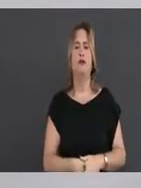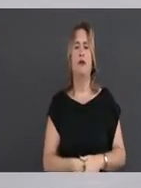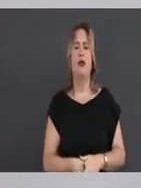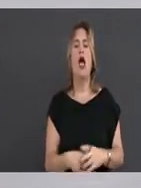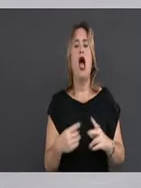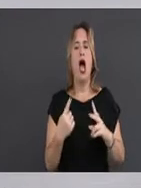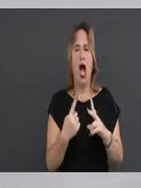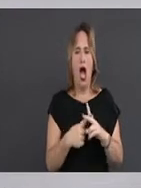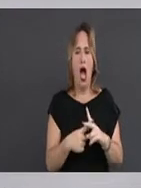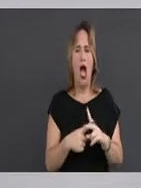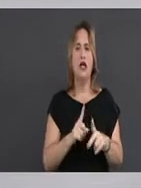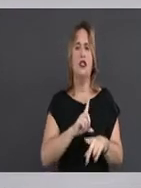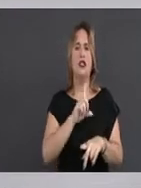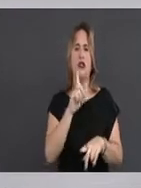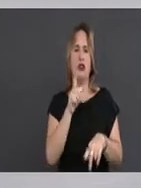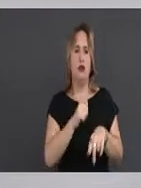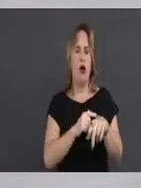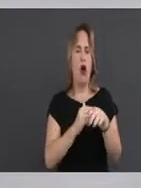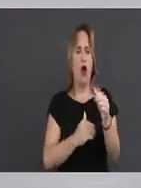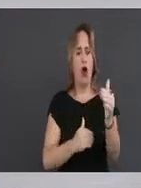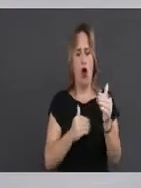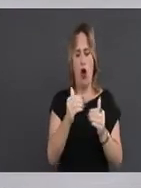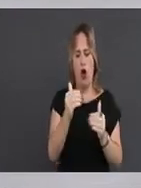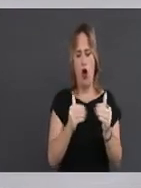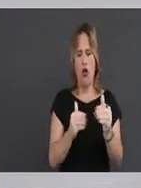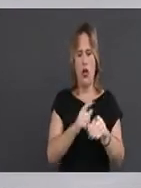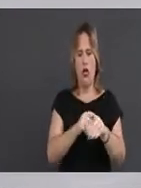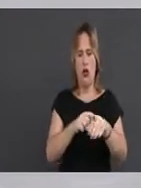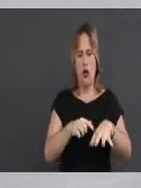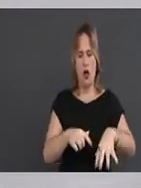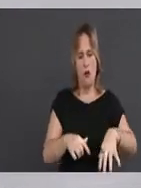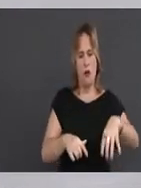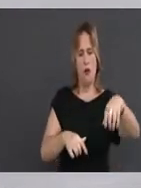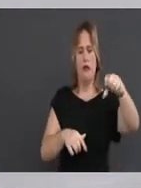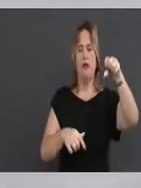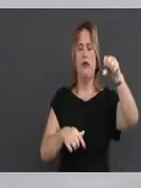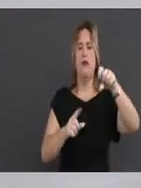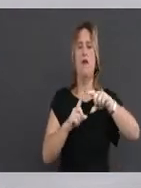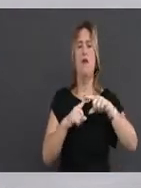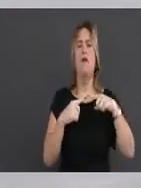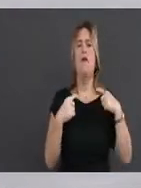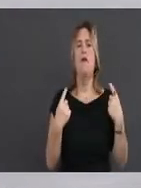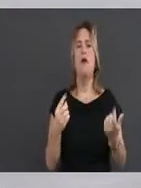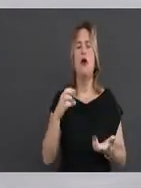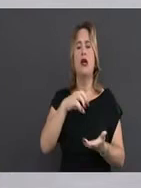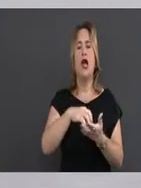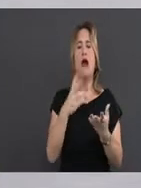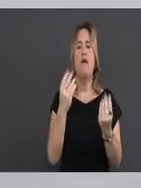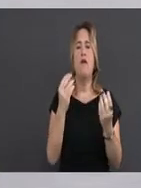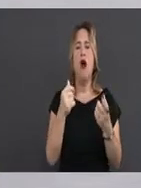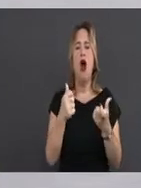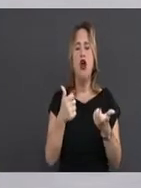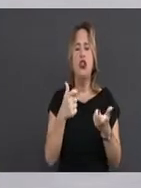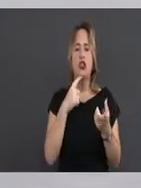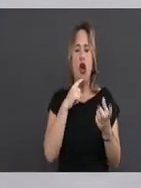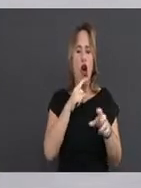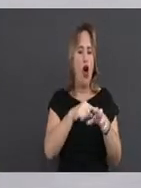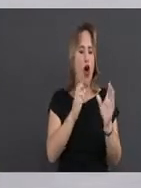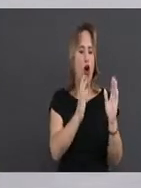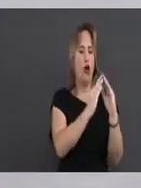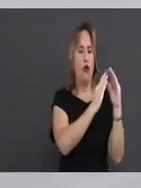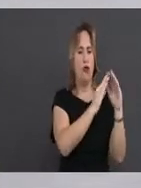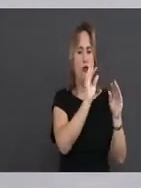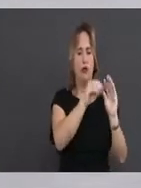Sí hay sus demoras en el horario a la hora de la rotación, porque son demasiados circuitos a rotar y en